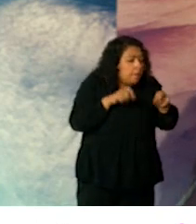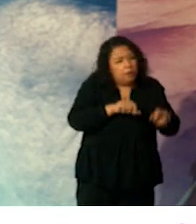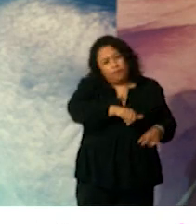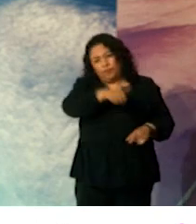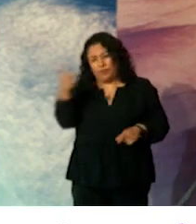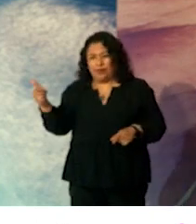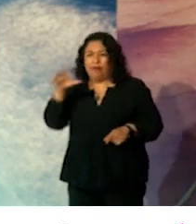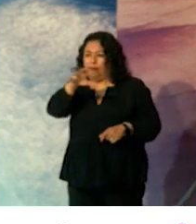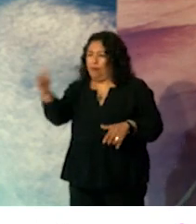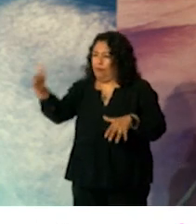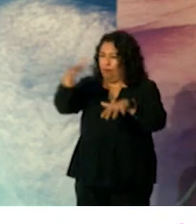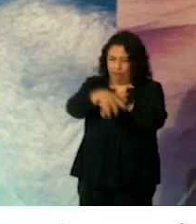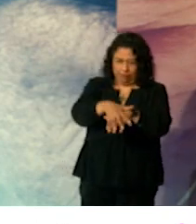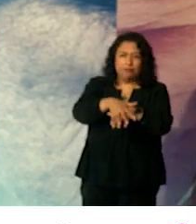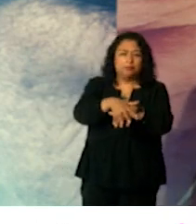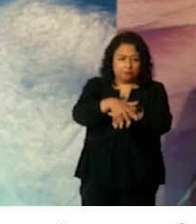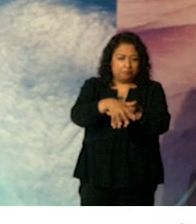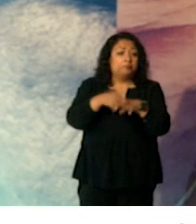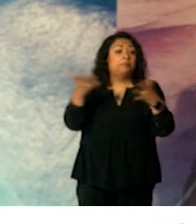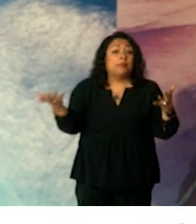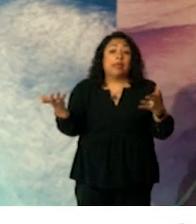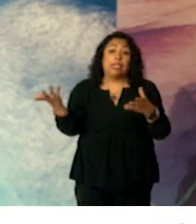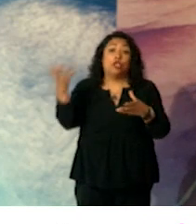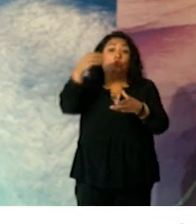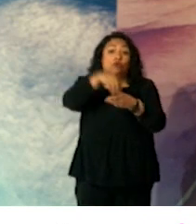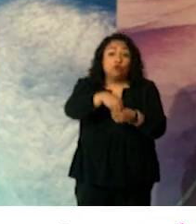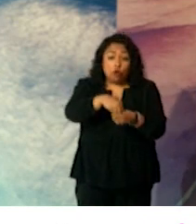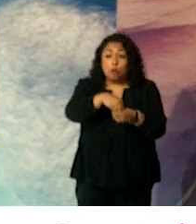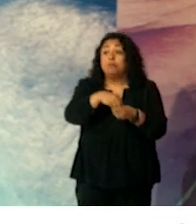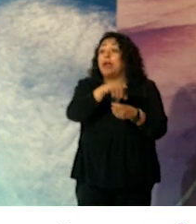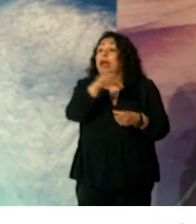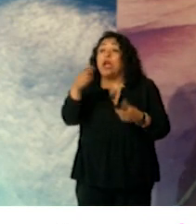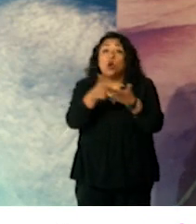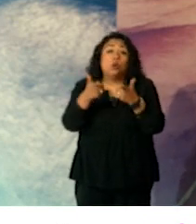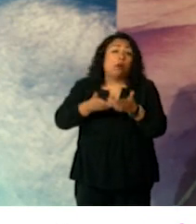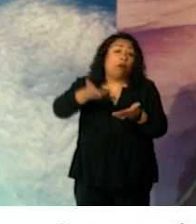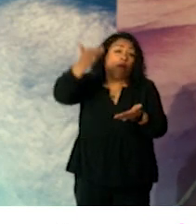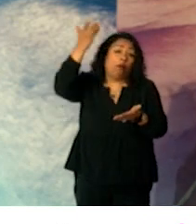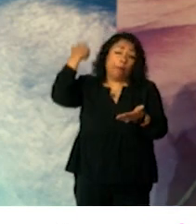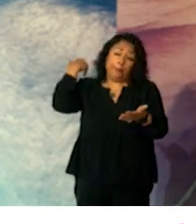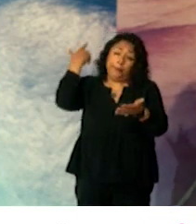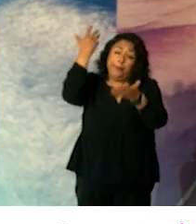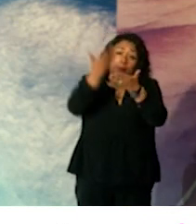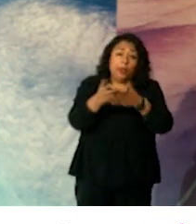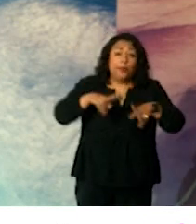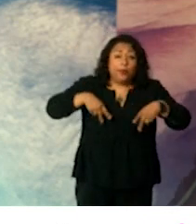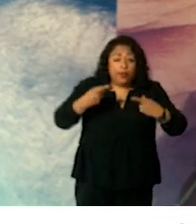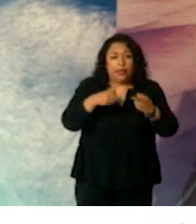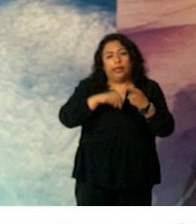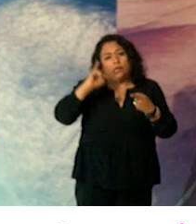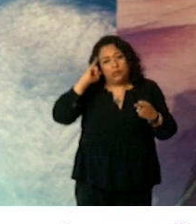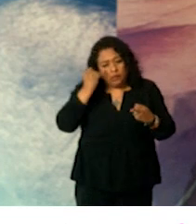esta transversalización es pues la inclusión a grupos históricamente vulnerables, indígenas,